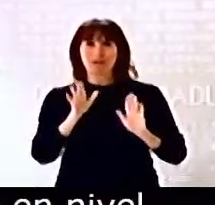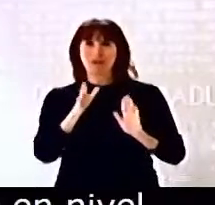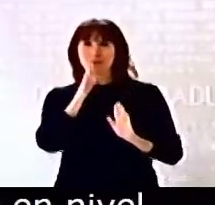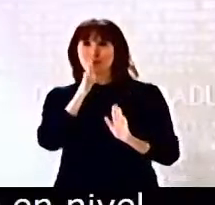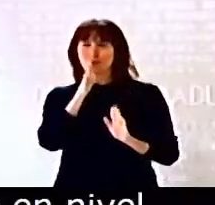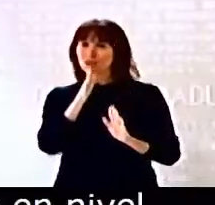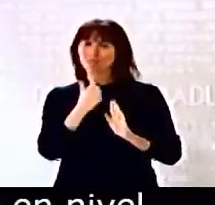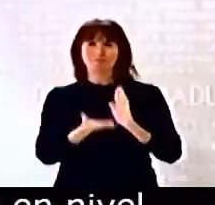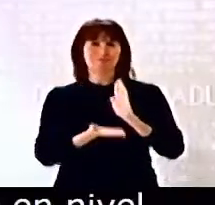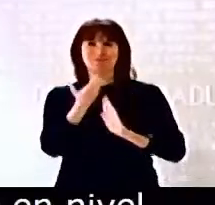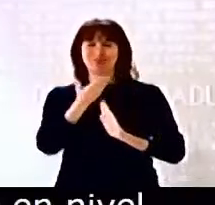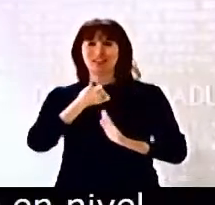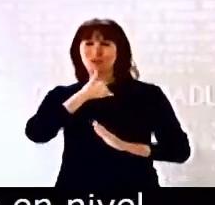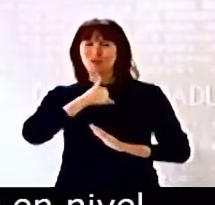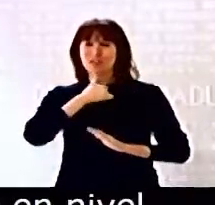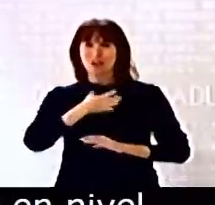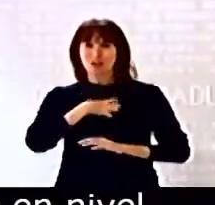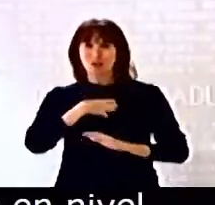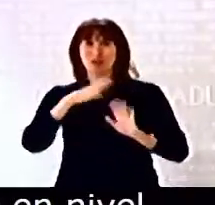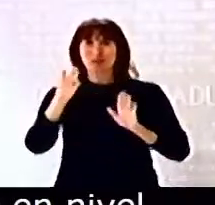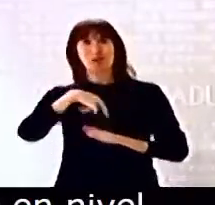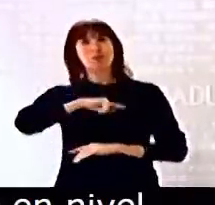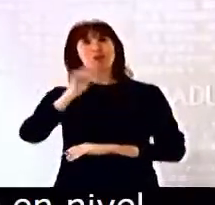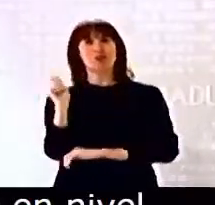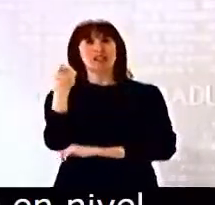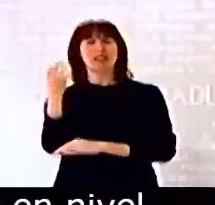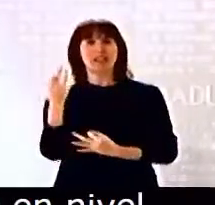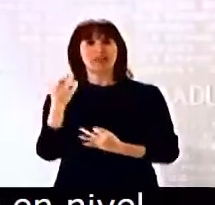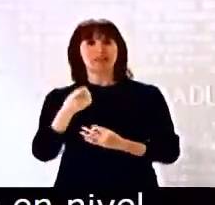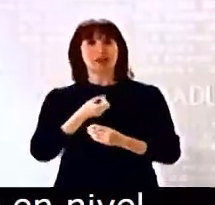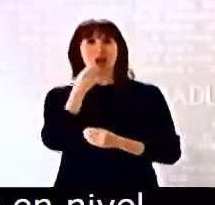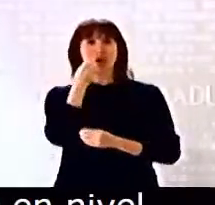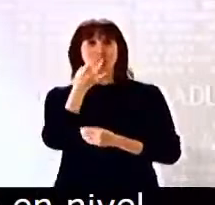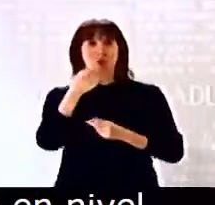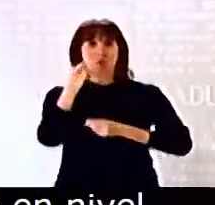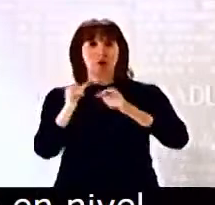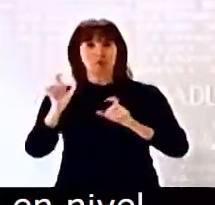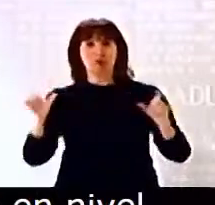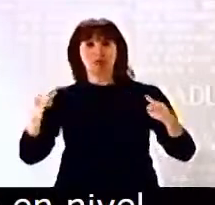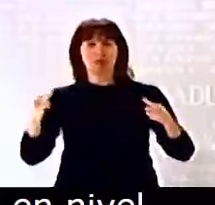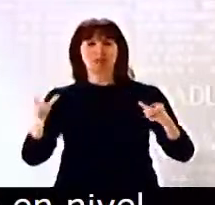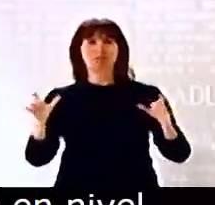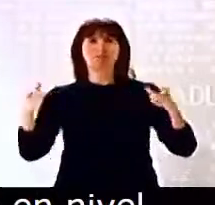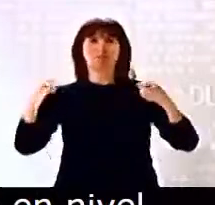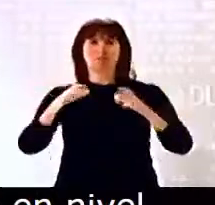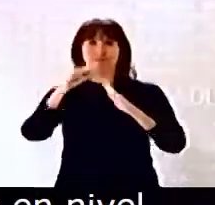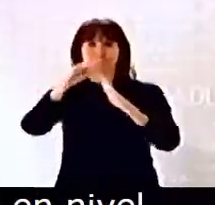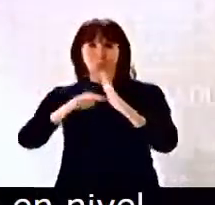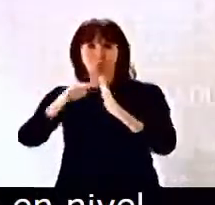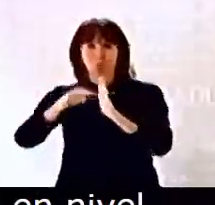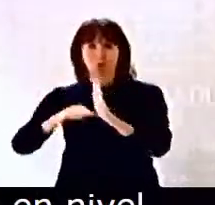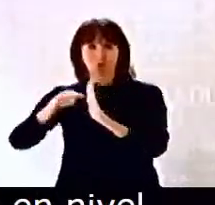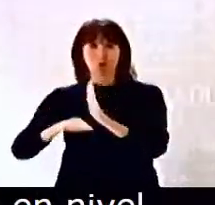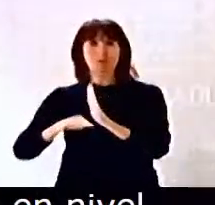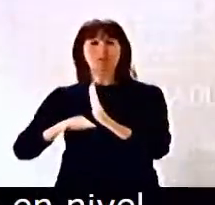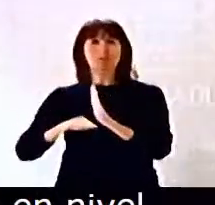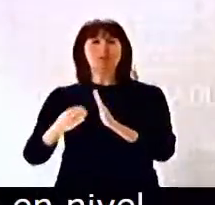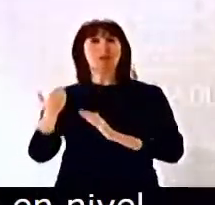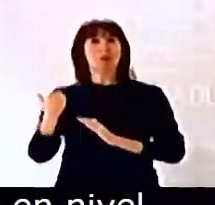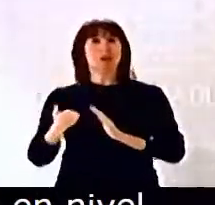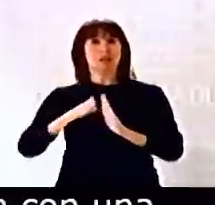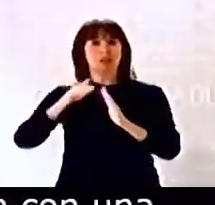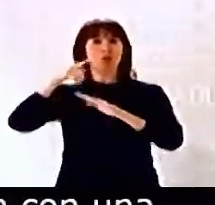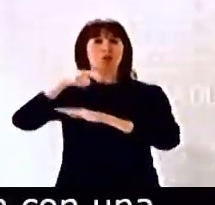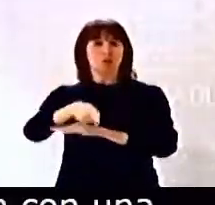insoportablemente elevado, pero estamos consiguiendo que las cifras de incidencia caigan con una velocidad muy importante, desciendan